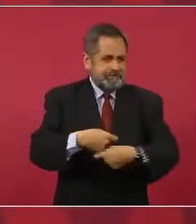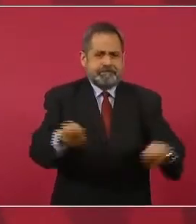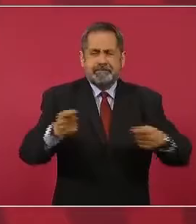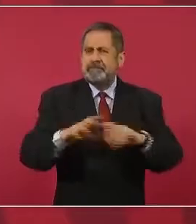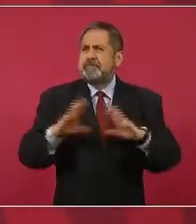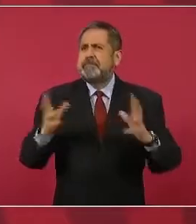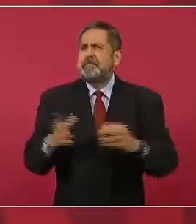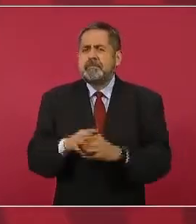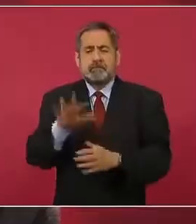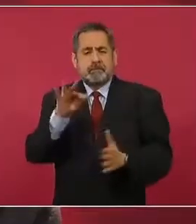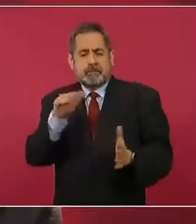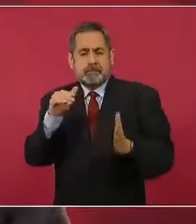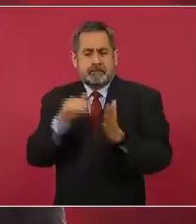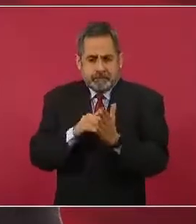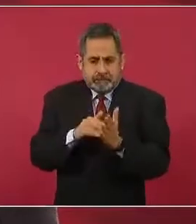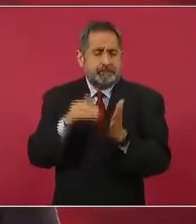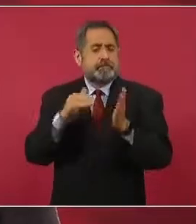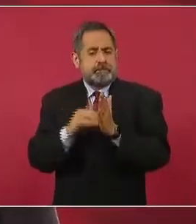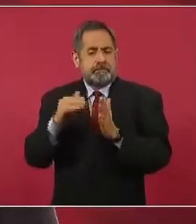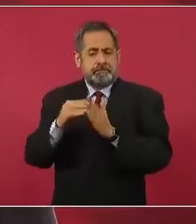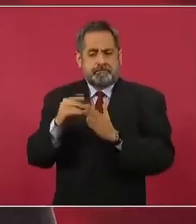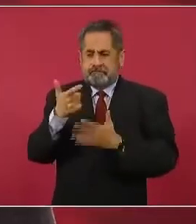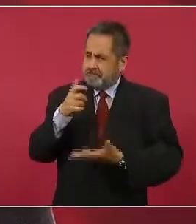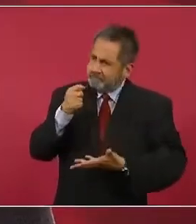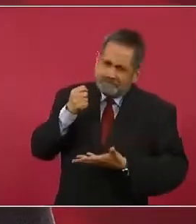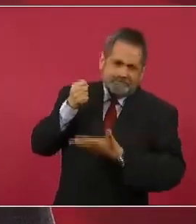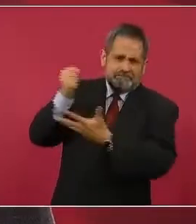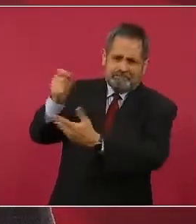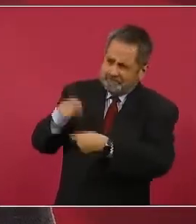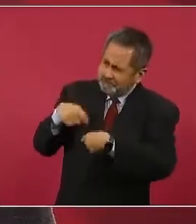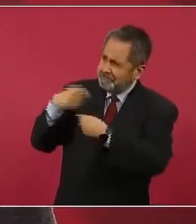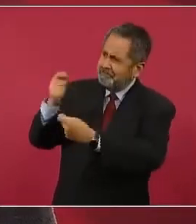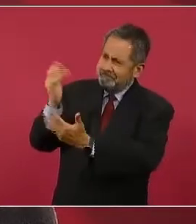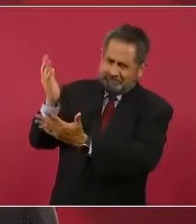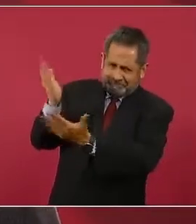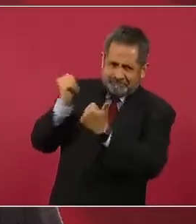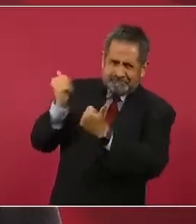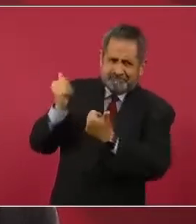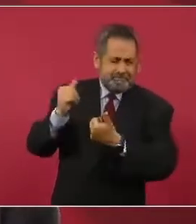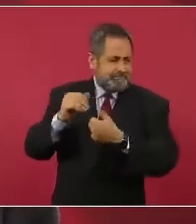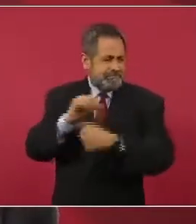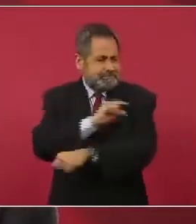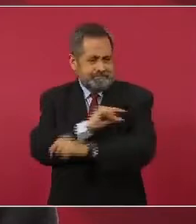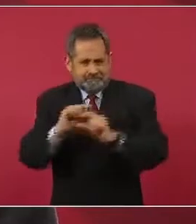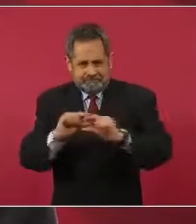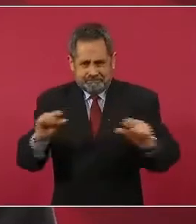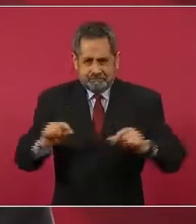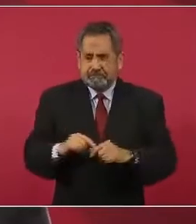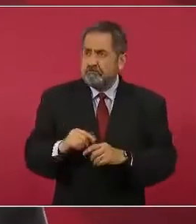fallecen? Quienes no están vacunados. ¿Y qué fue lo primero que hicimos?